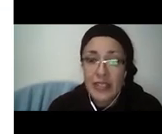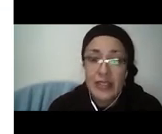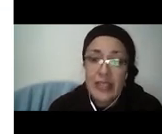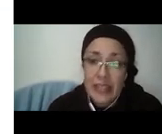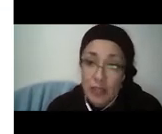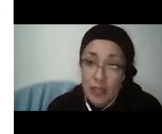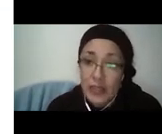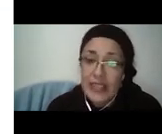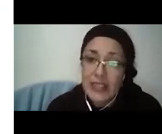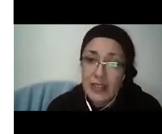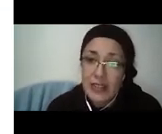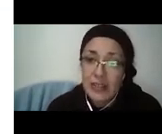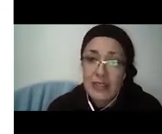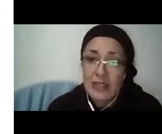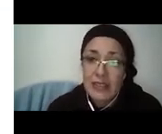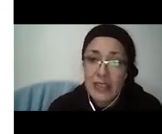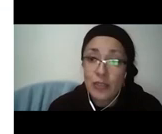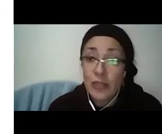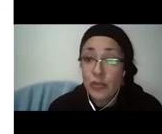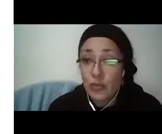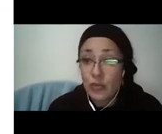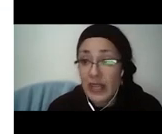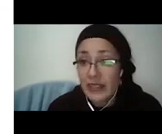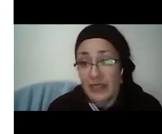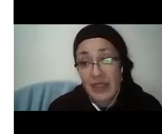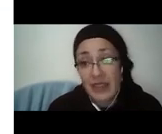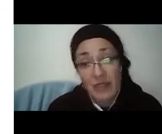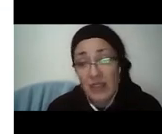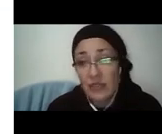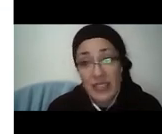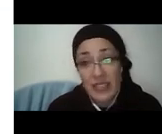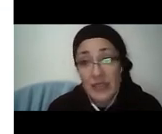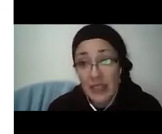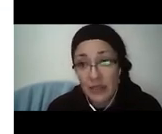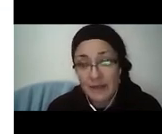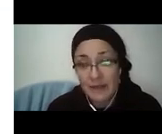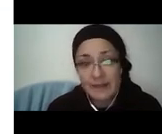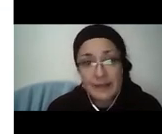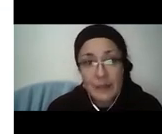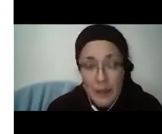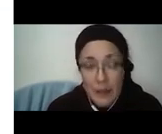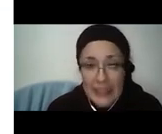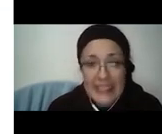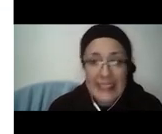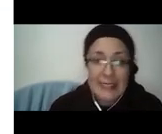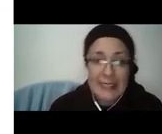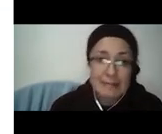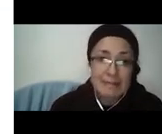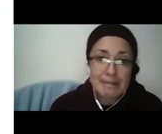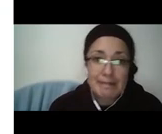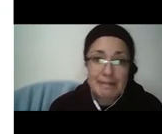región y cómo la generación renovable ha ido tomando su lugar y va en franco crecimiento. Siguiente.